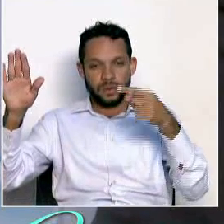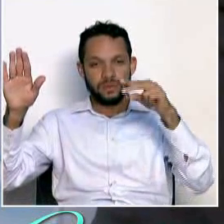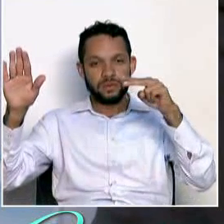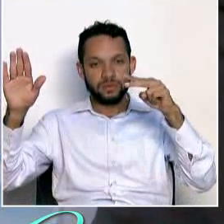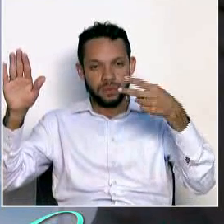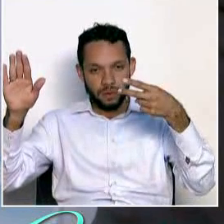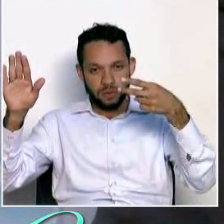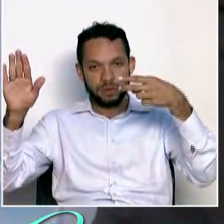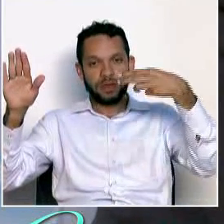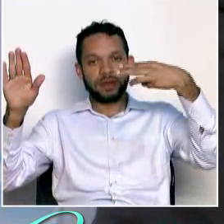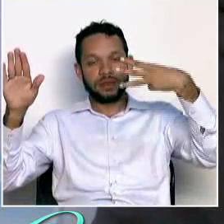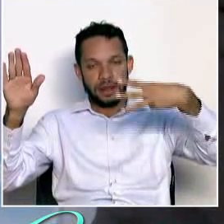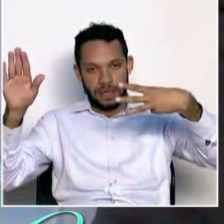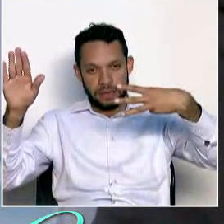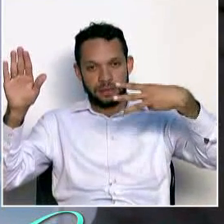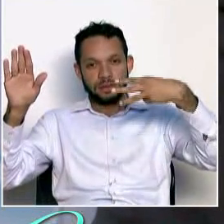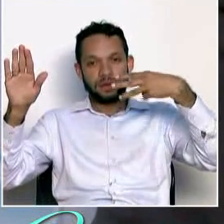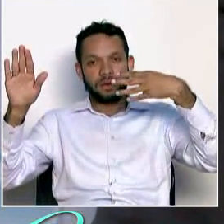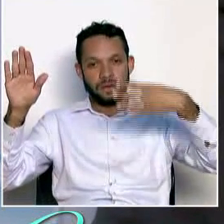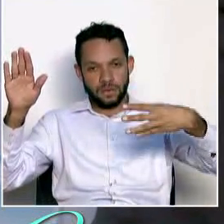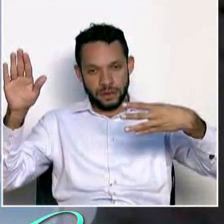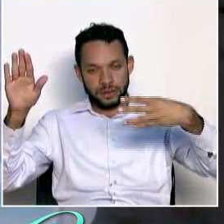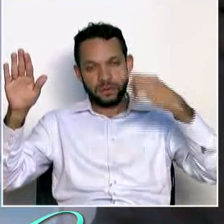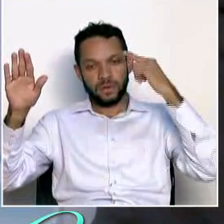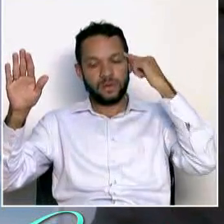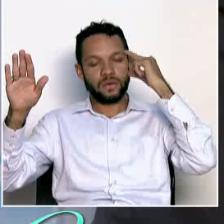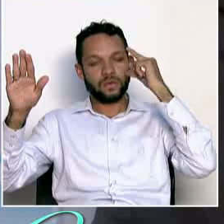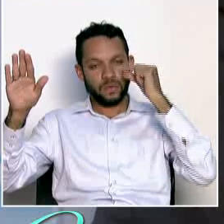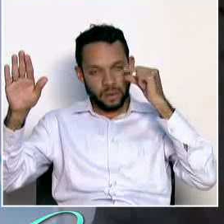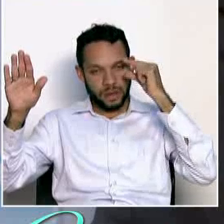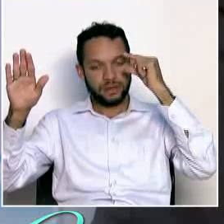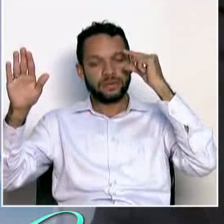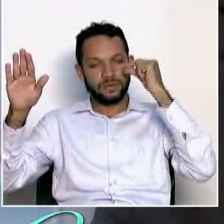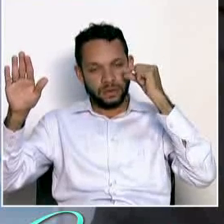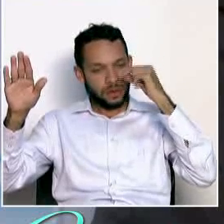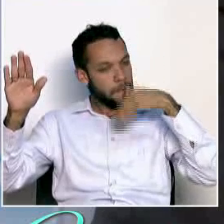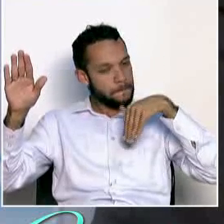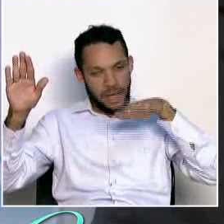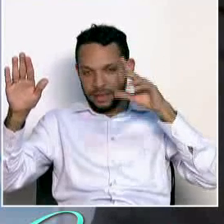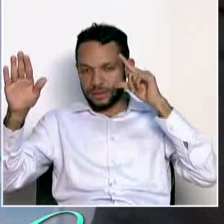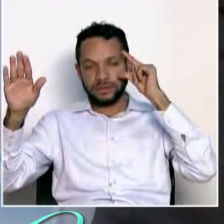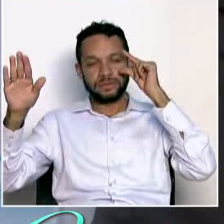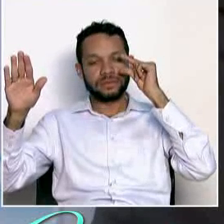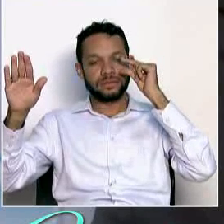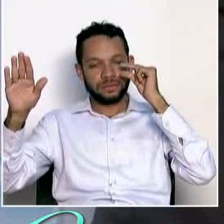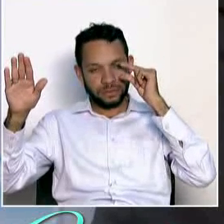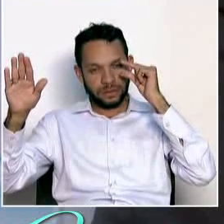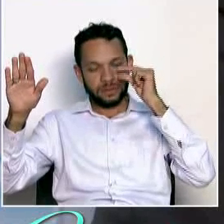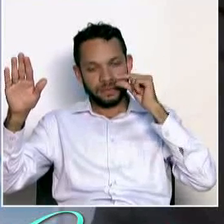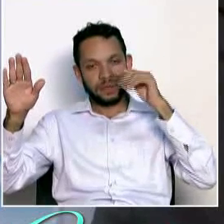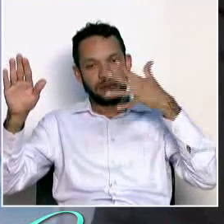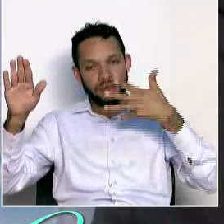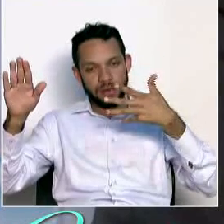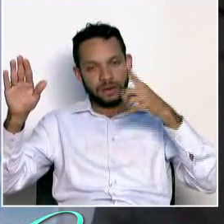profundo, tres, descansa y duerme más profundamente, cuatro, el sueño